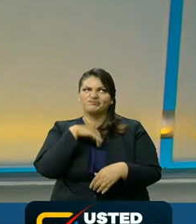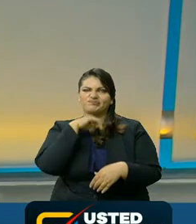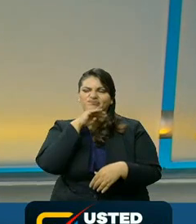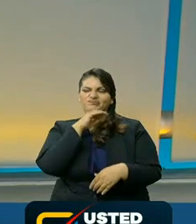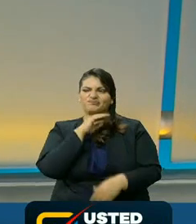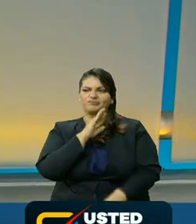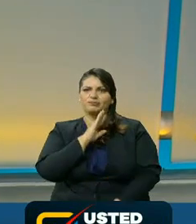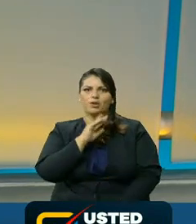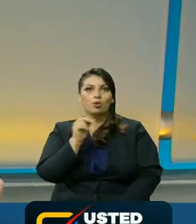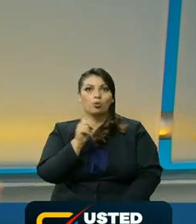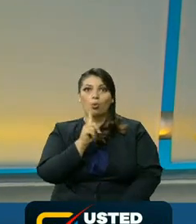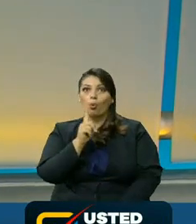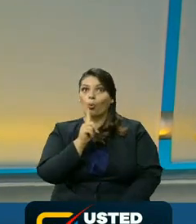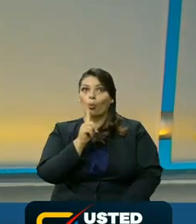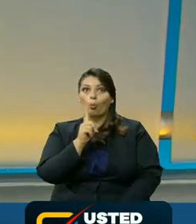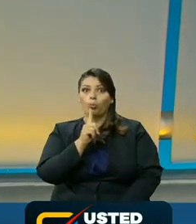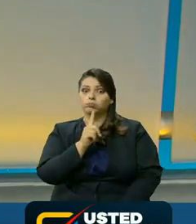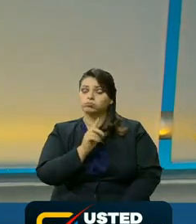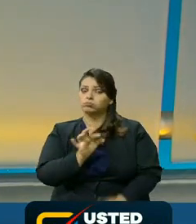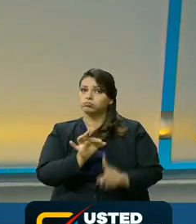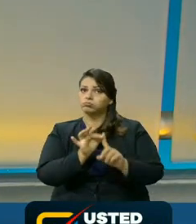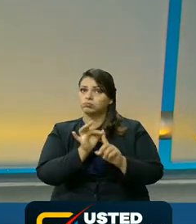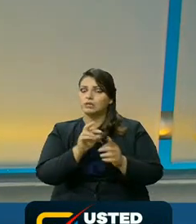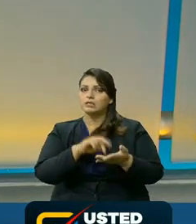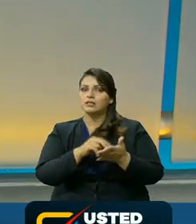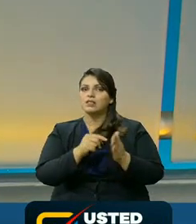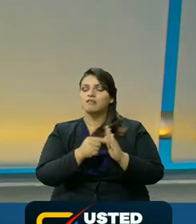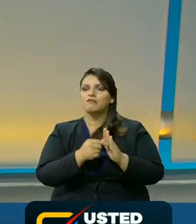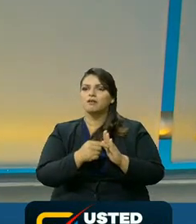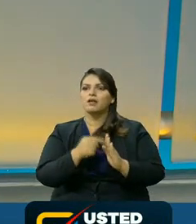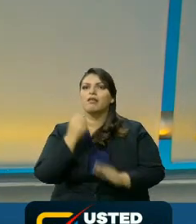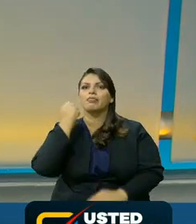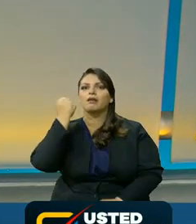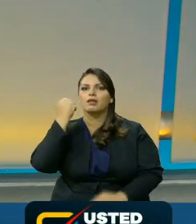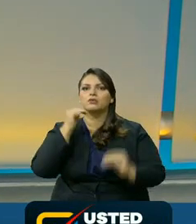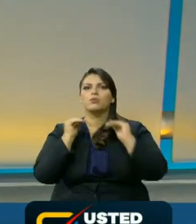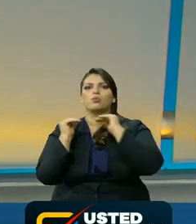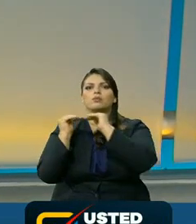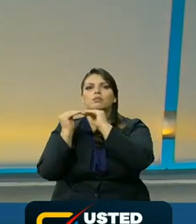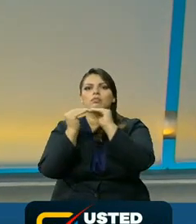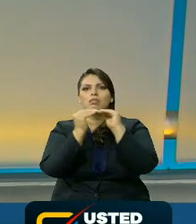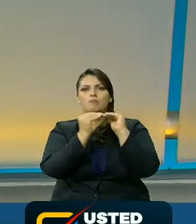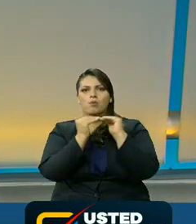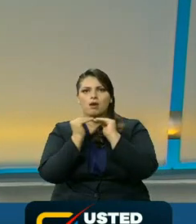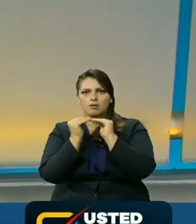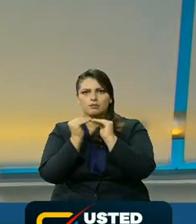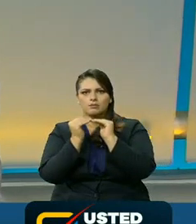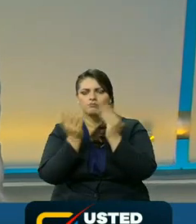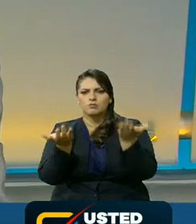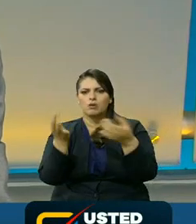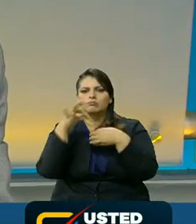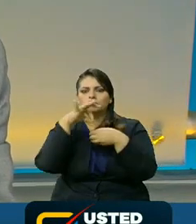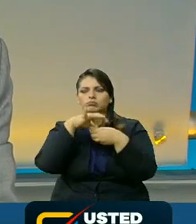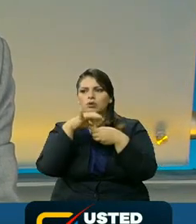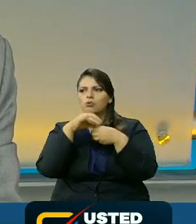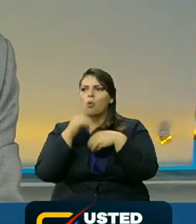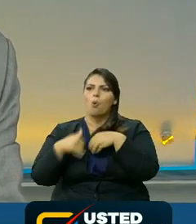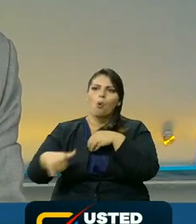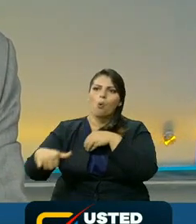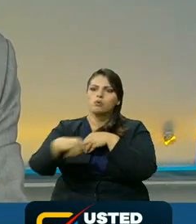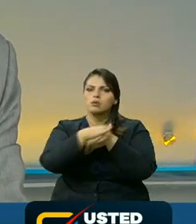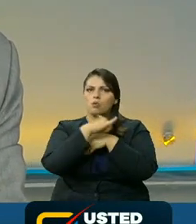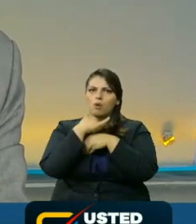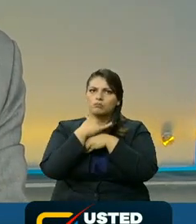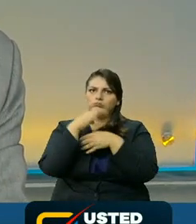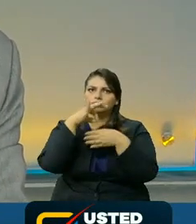los baluartes de la democracia se radican en el sufragio, lo cual va a ser una democracia si es un gobierno producto de un